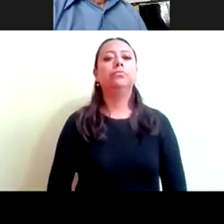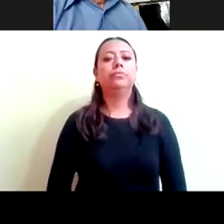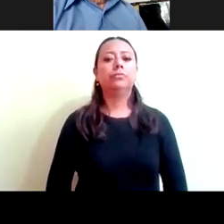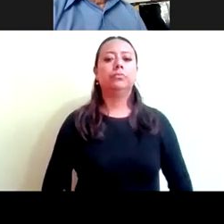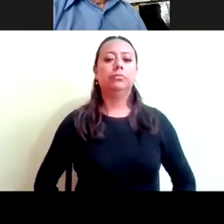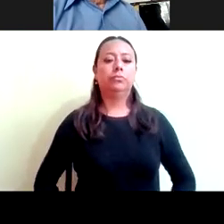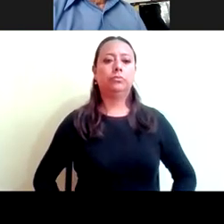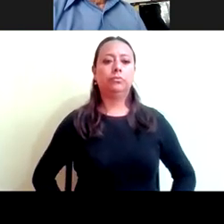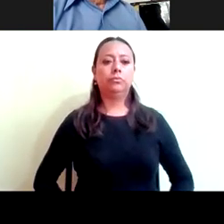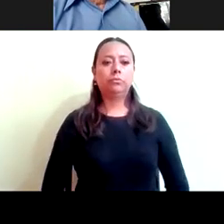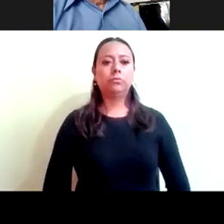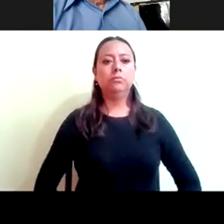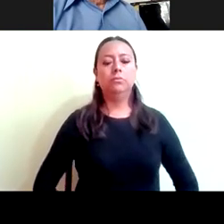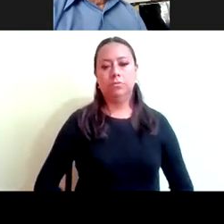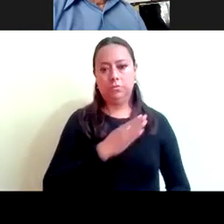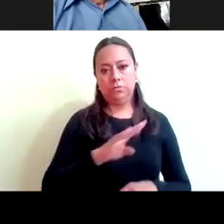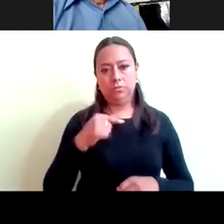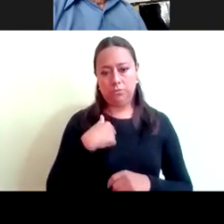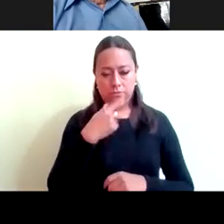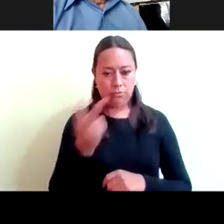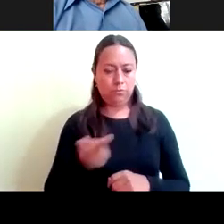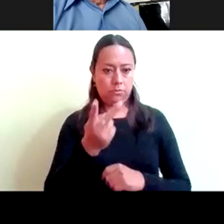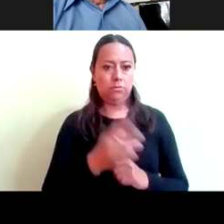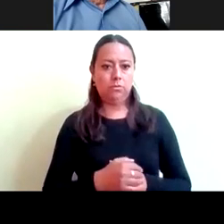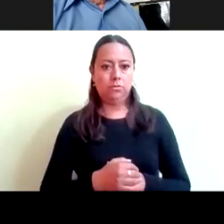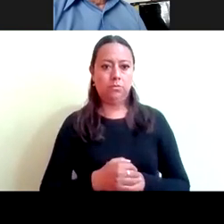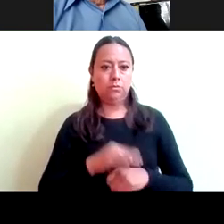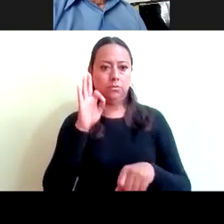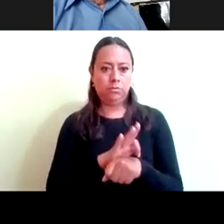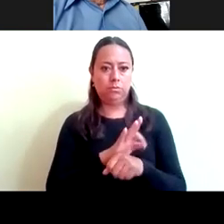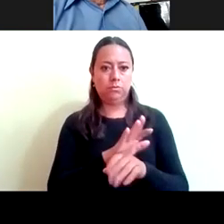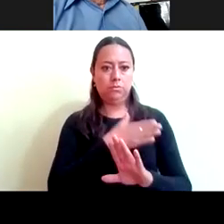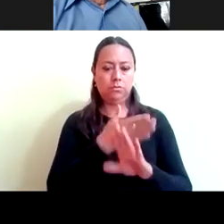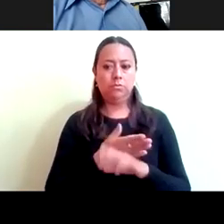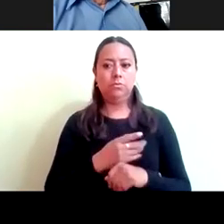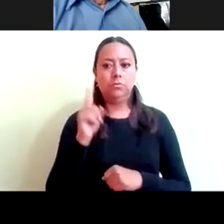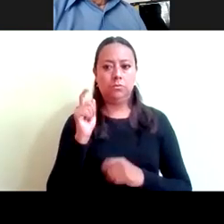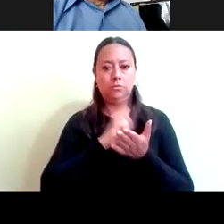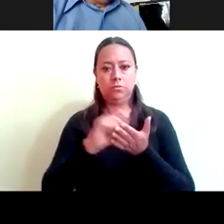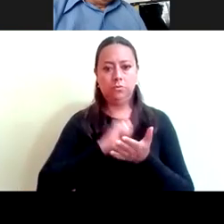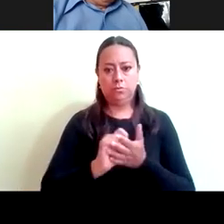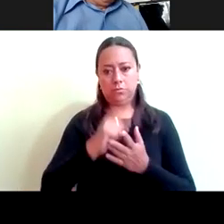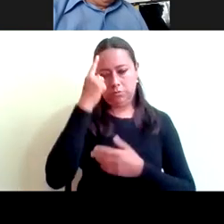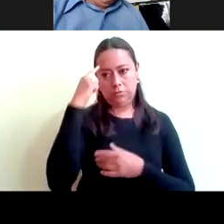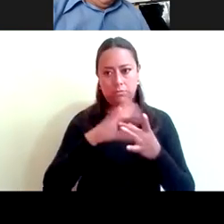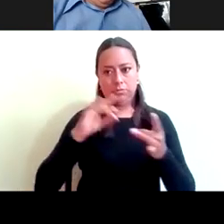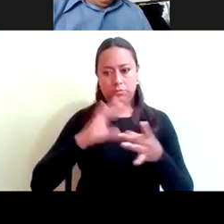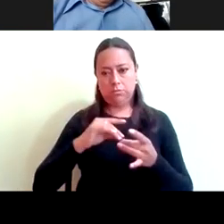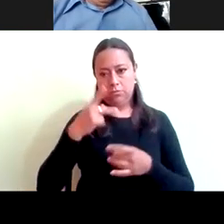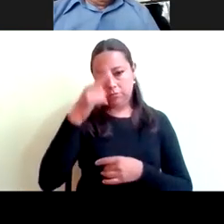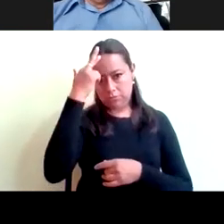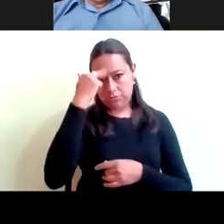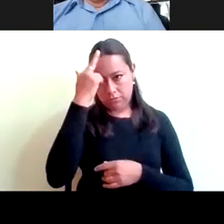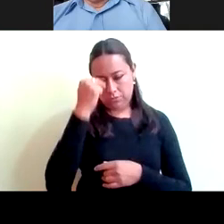favor, había preguntado yo diputados a favor y en contra, la anotaré para razonar su voto. ¿Está de acuerdo? Después del diputado